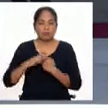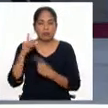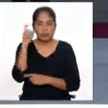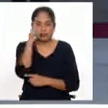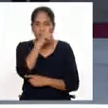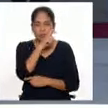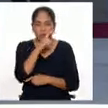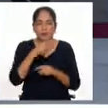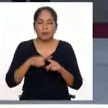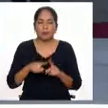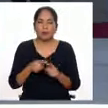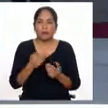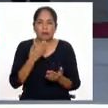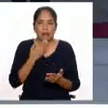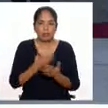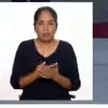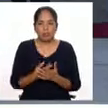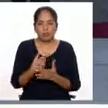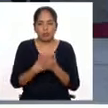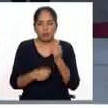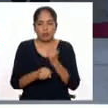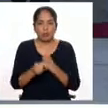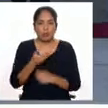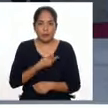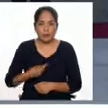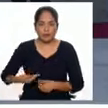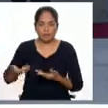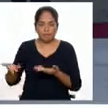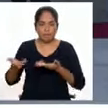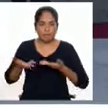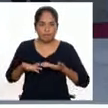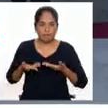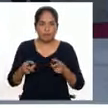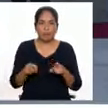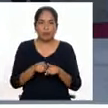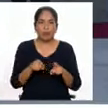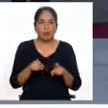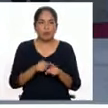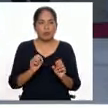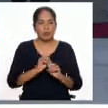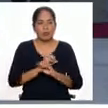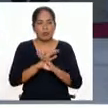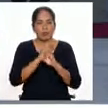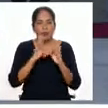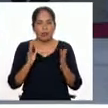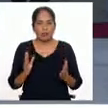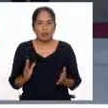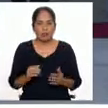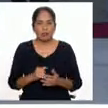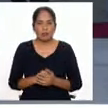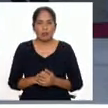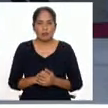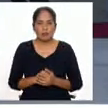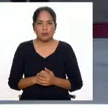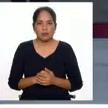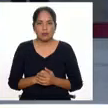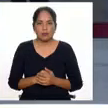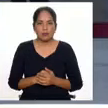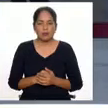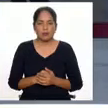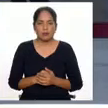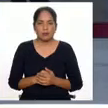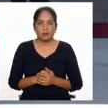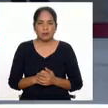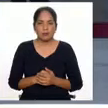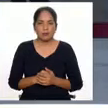con la confianza y directiva de nuestra presidenta y con la claridad que tiene en cuanto a lo que se va a